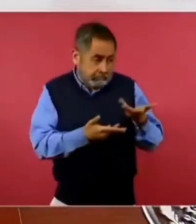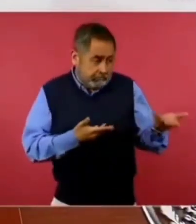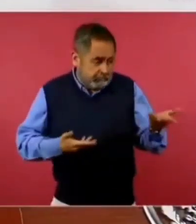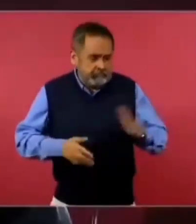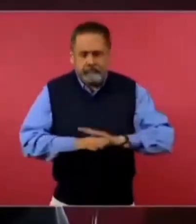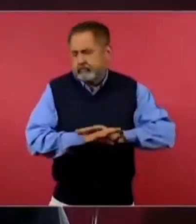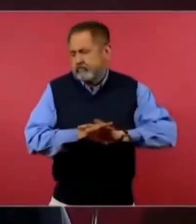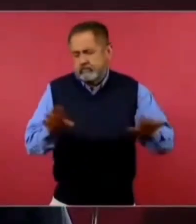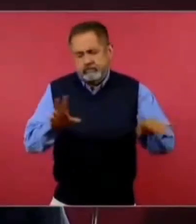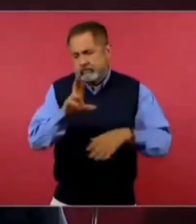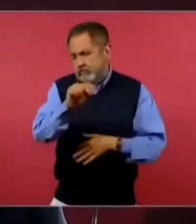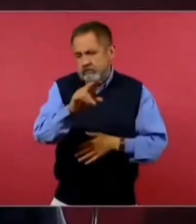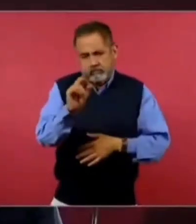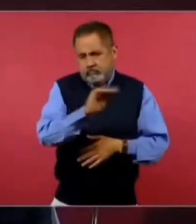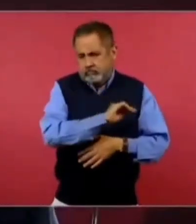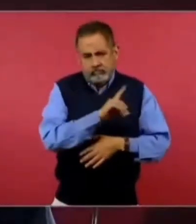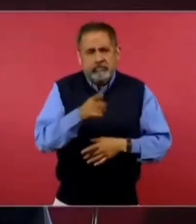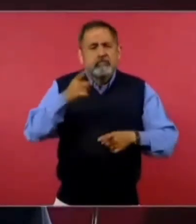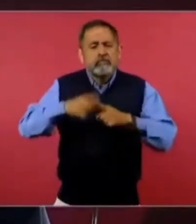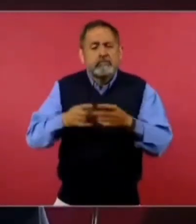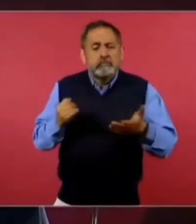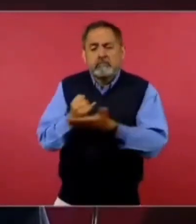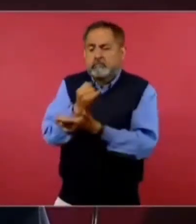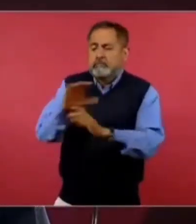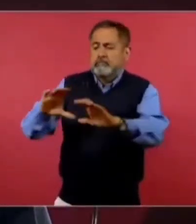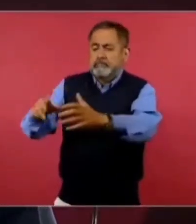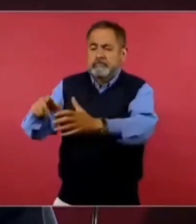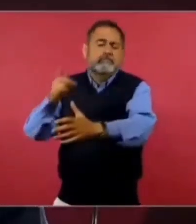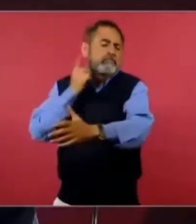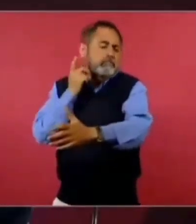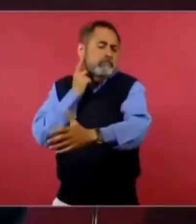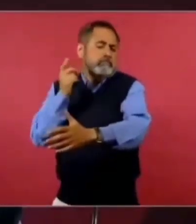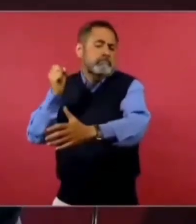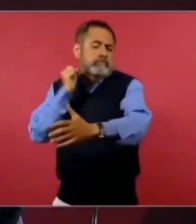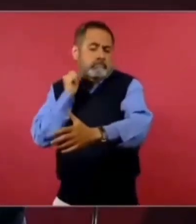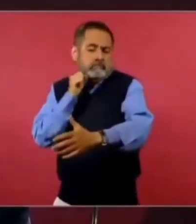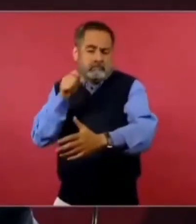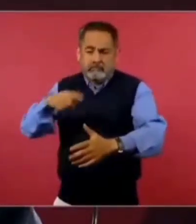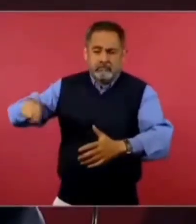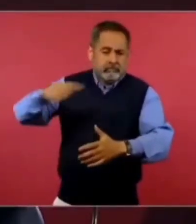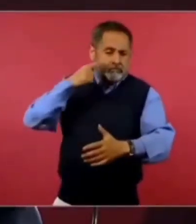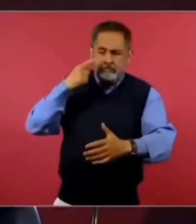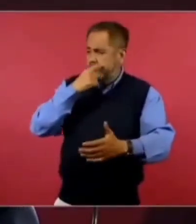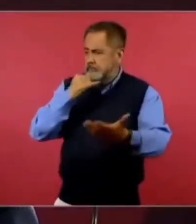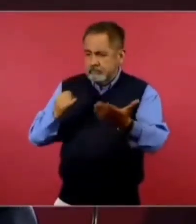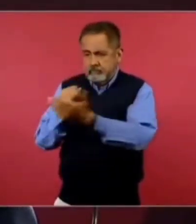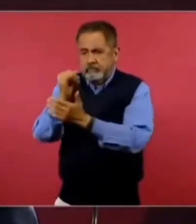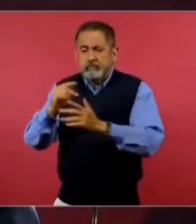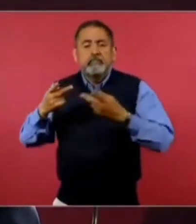que lo decida la legislatura y luego que lo decida el pueblo.